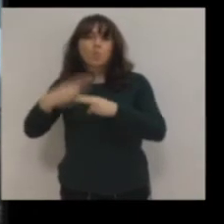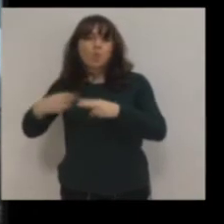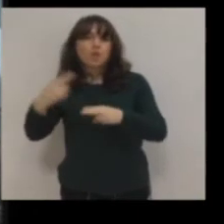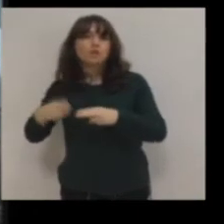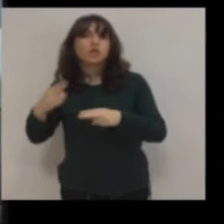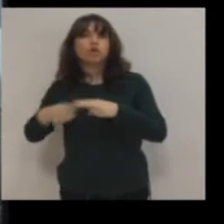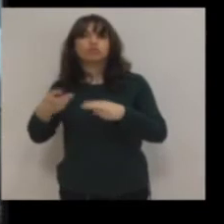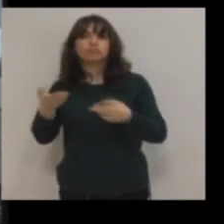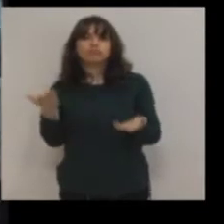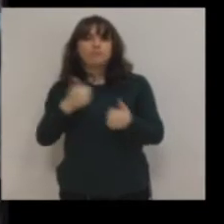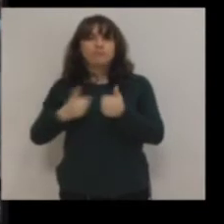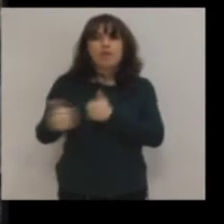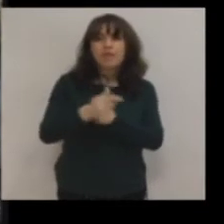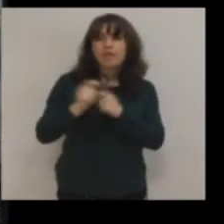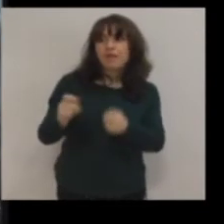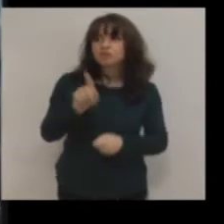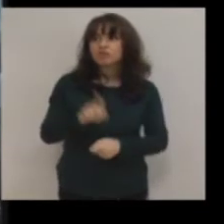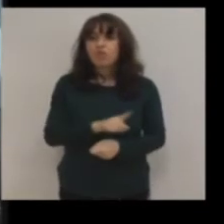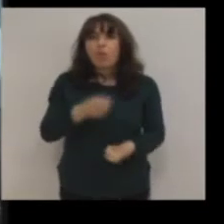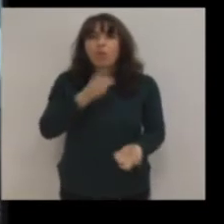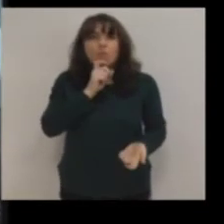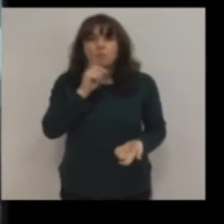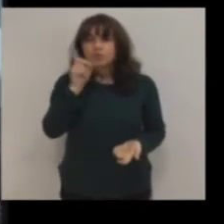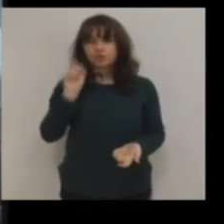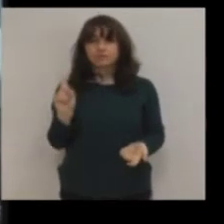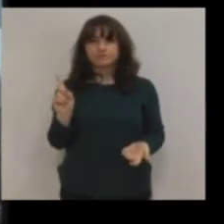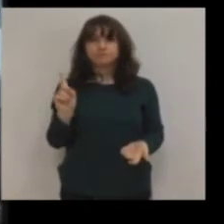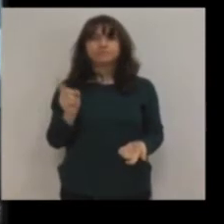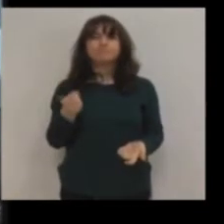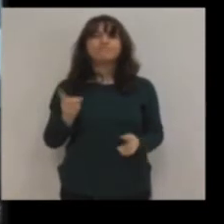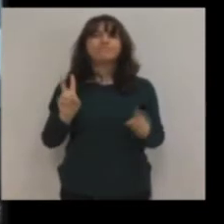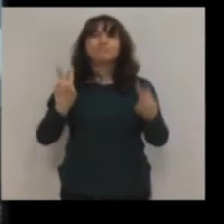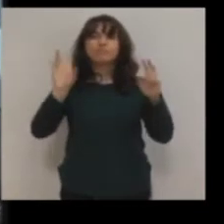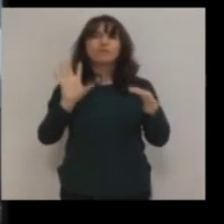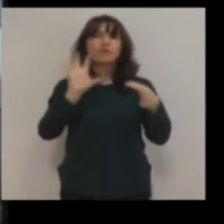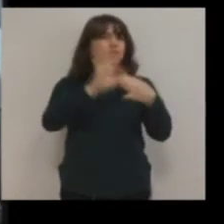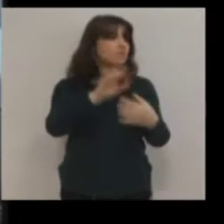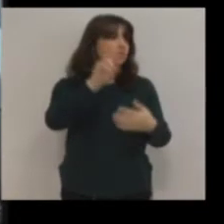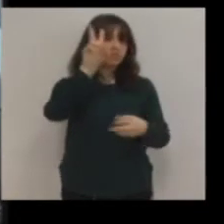priorizar. En cuanto a la especialización que ha dicho Rocío, que no he estado en